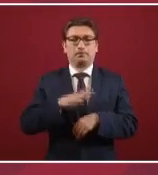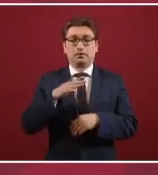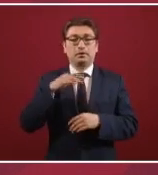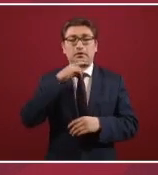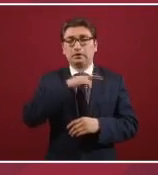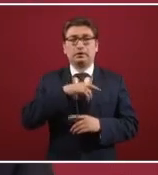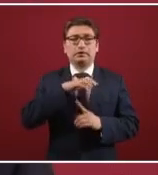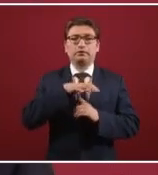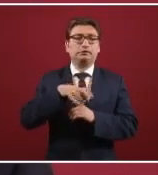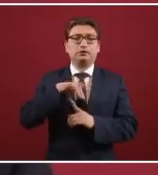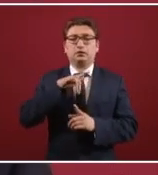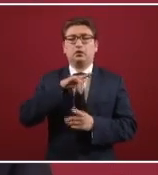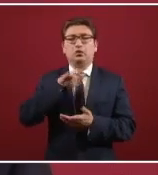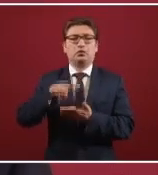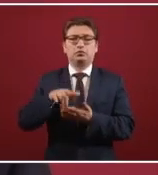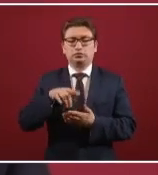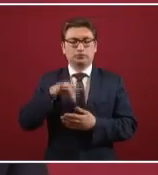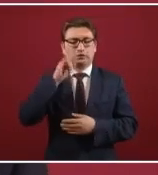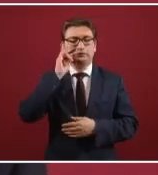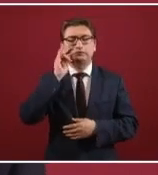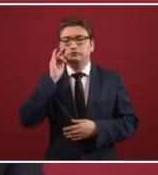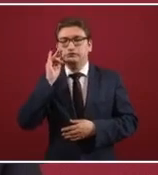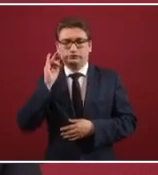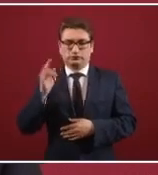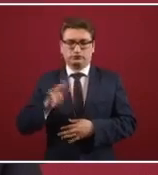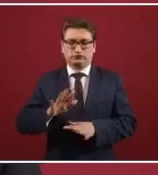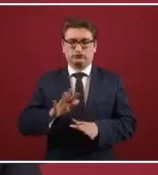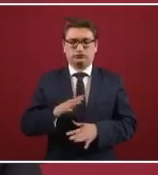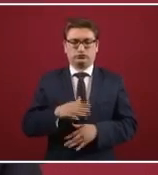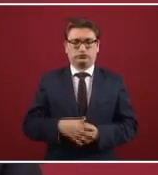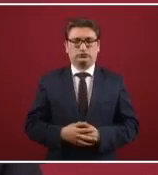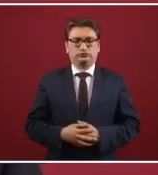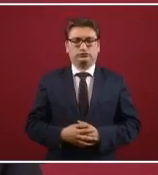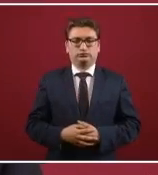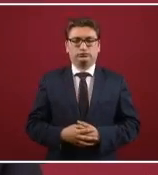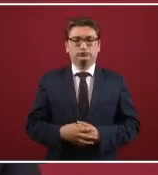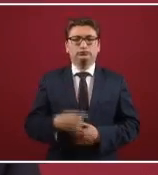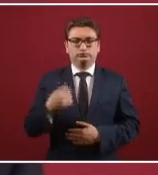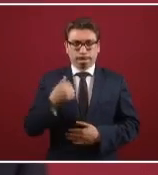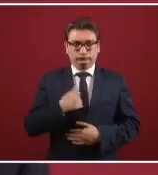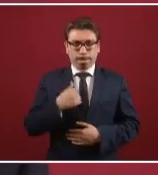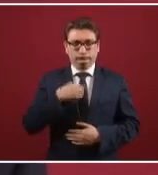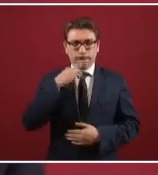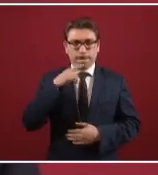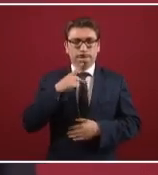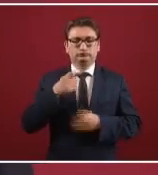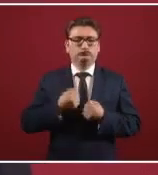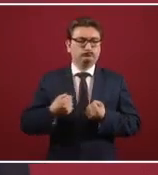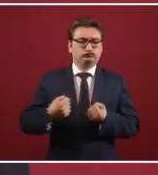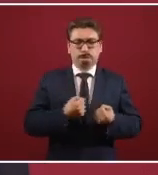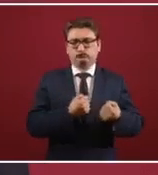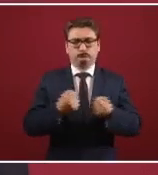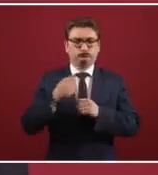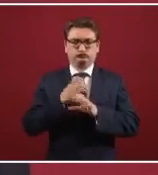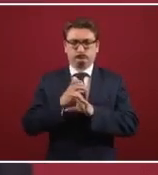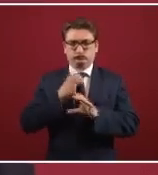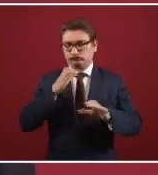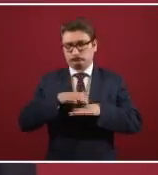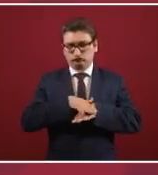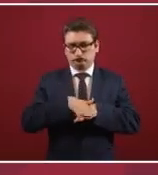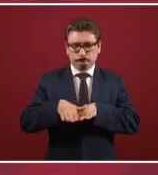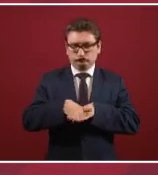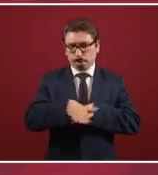no veo nada si ando en helicóptero si ando por carretera a ras de tierra